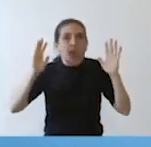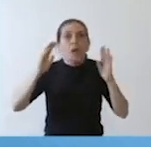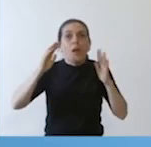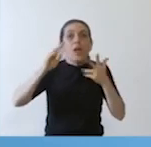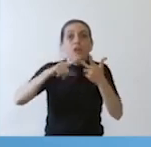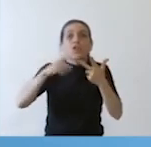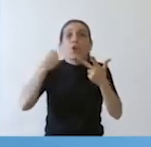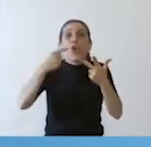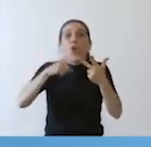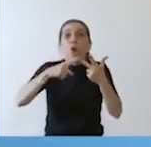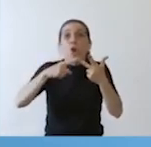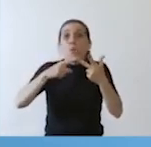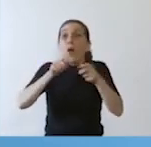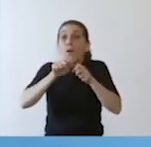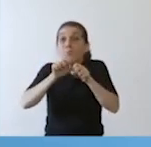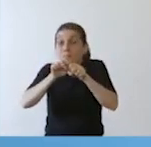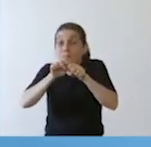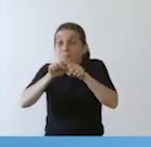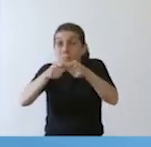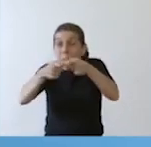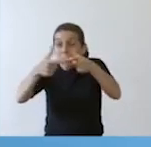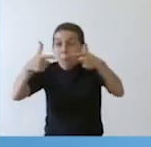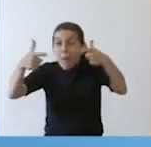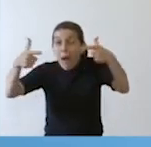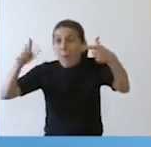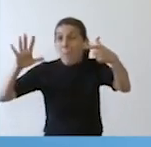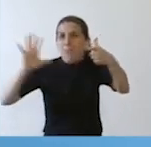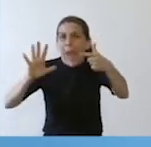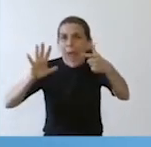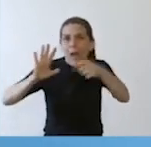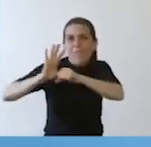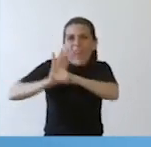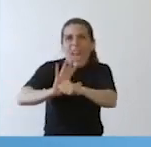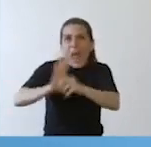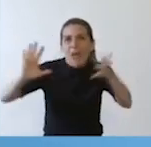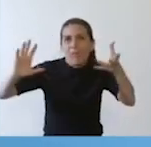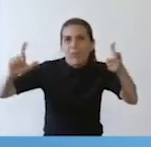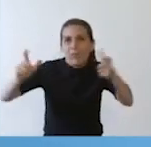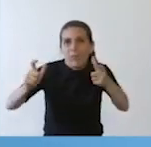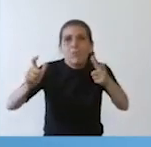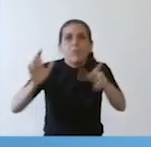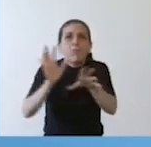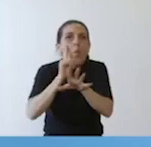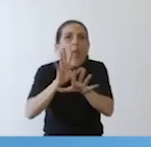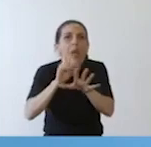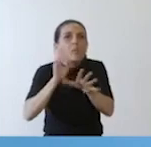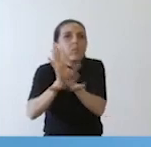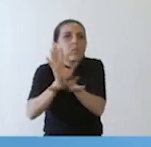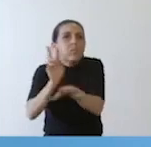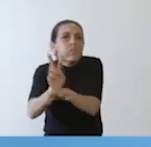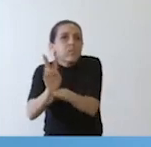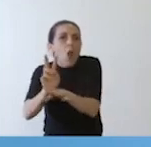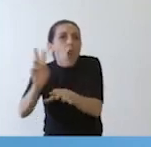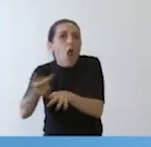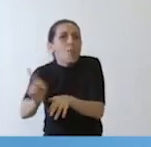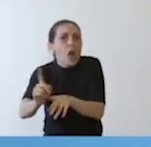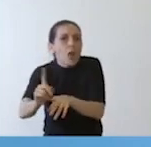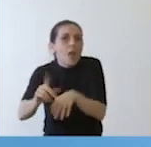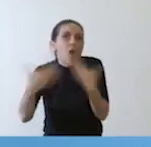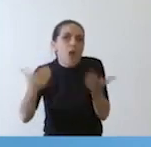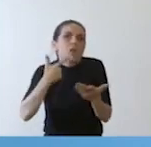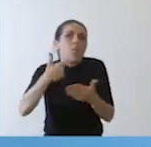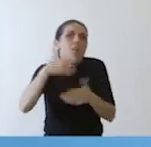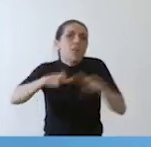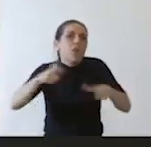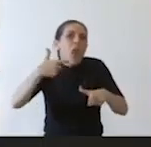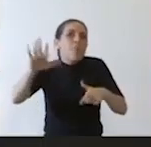es reducción del impacto, es decir, en primer lugar, reducción de la mortalidad. Y para eso hay que proteger los más vulnerables.